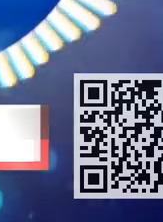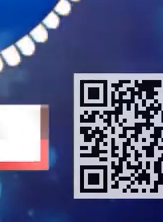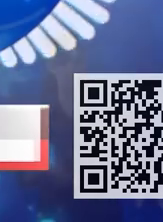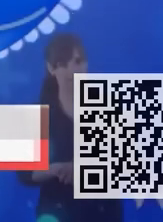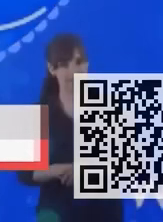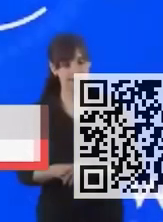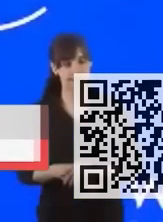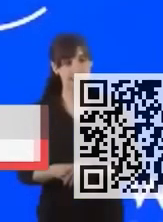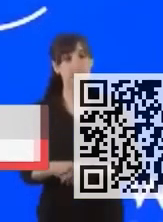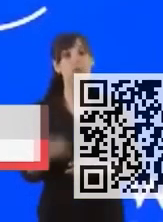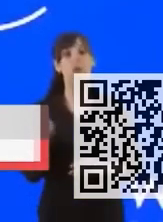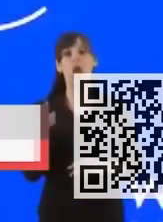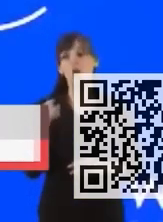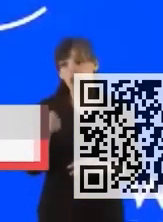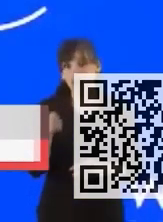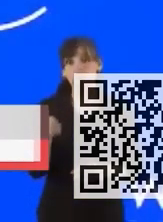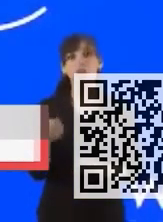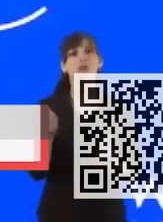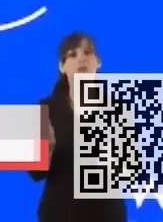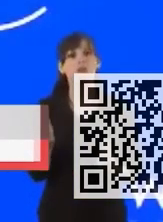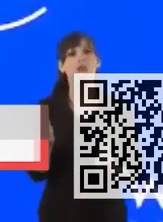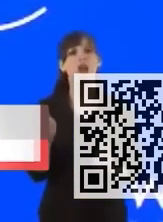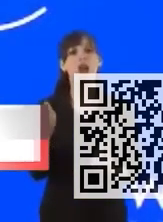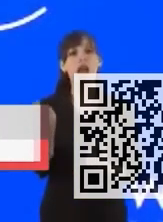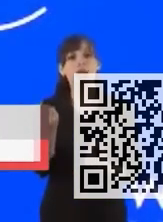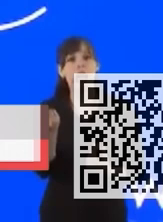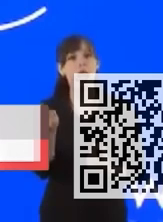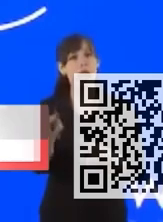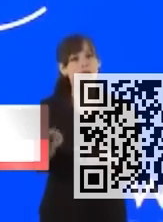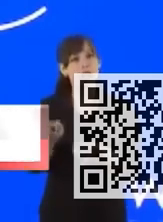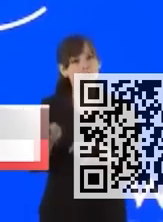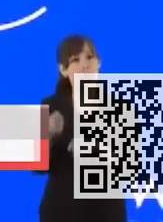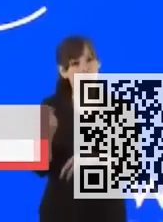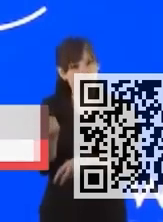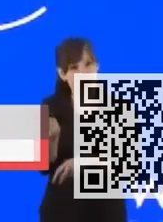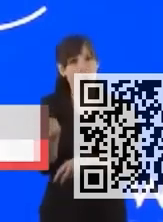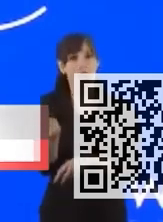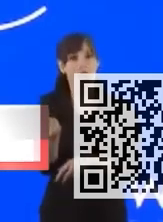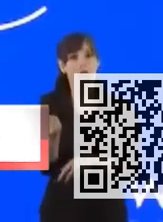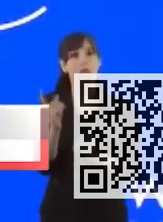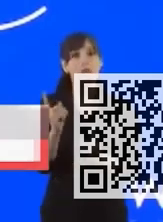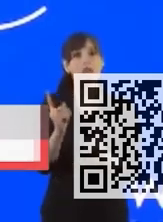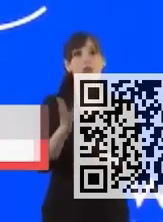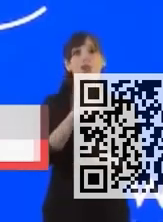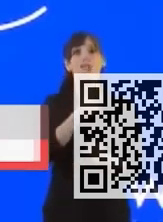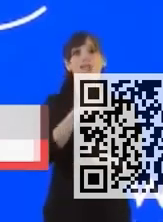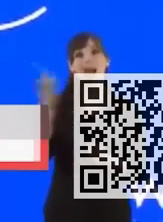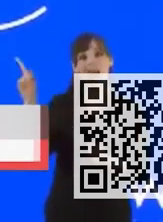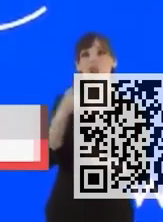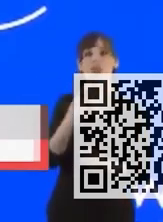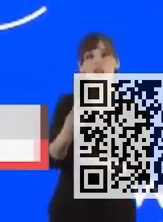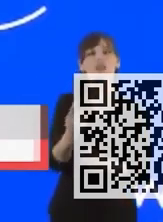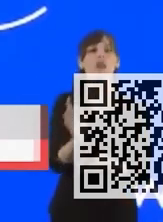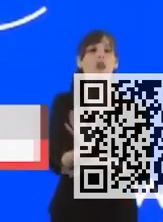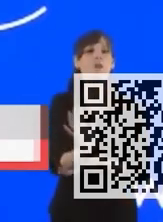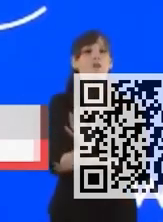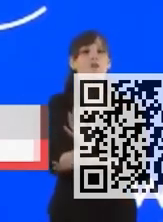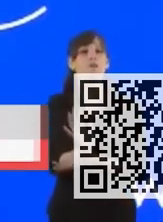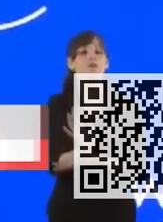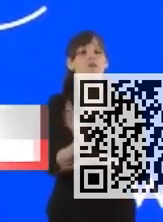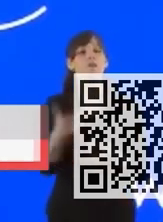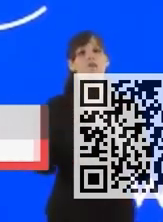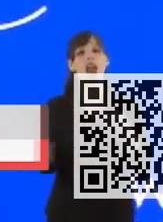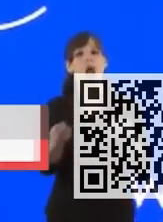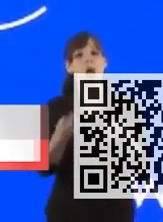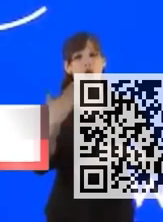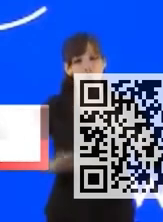Después podríamos ver si ese costo político termina saliendo caro o barato, Claro. ¿no? Hoy parece ser que